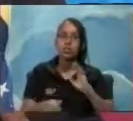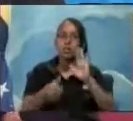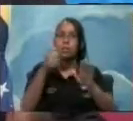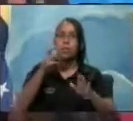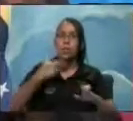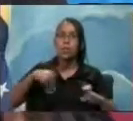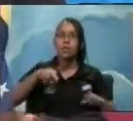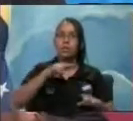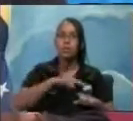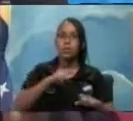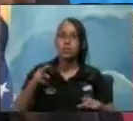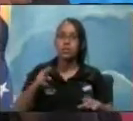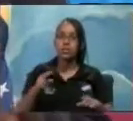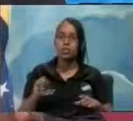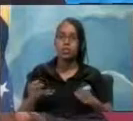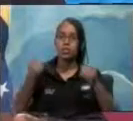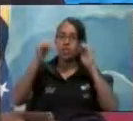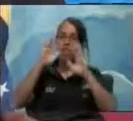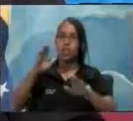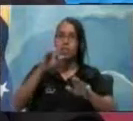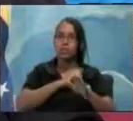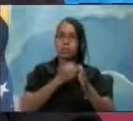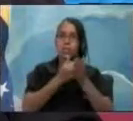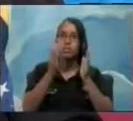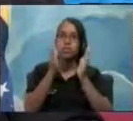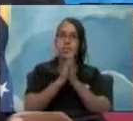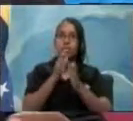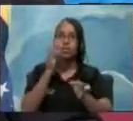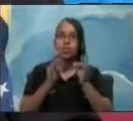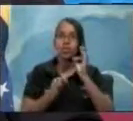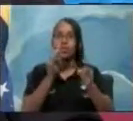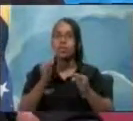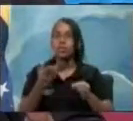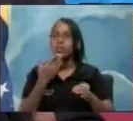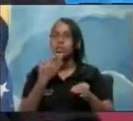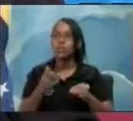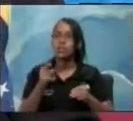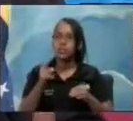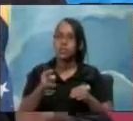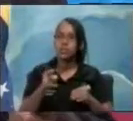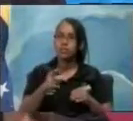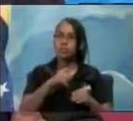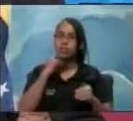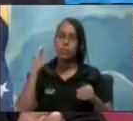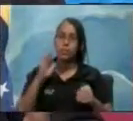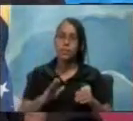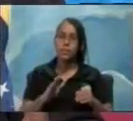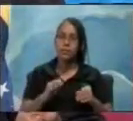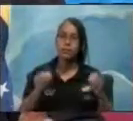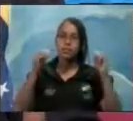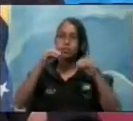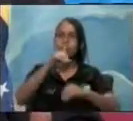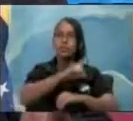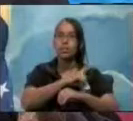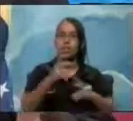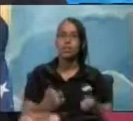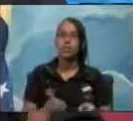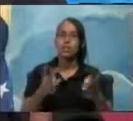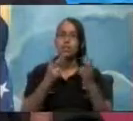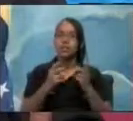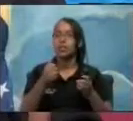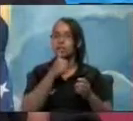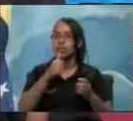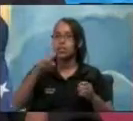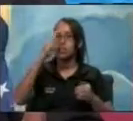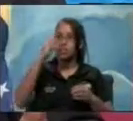vosotros negasteis al santo y al justo y pedisteis a un homicida. Y mataste al autor de la vida, a quien Dios